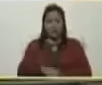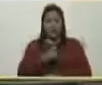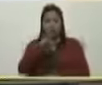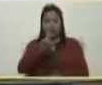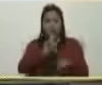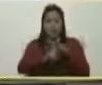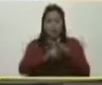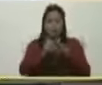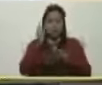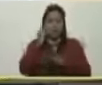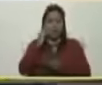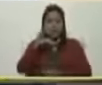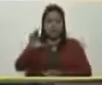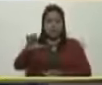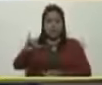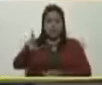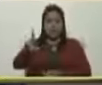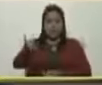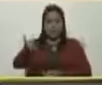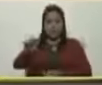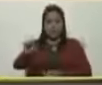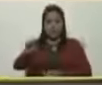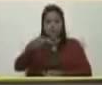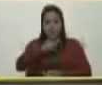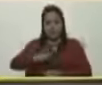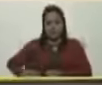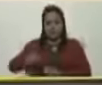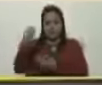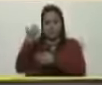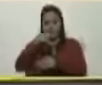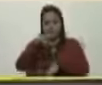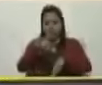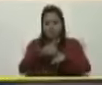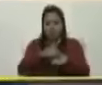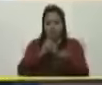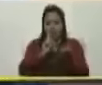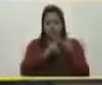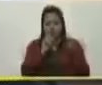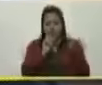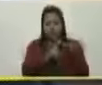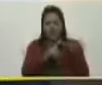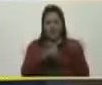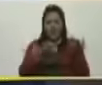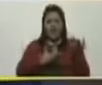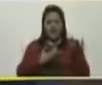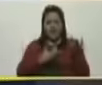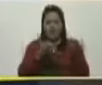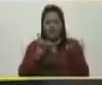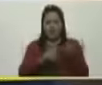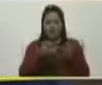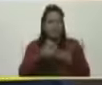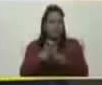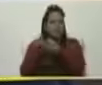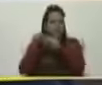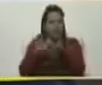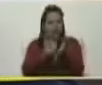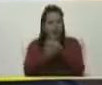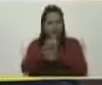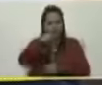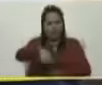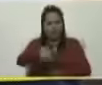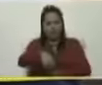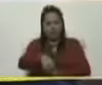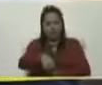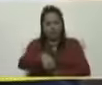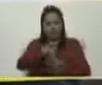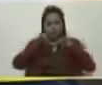Asamblea Nacional Jorge Rodríguez, los alcaldes y líderes, amigos que están aquí el día de hoy